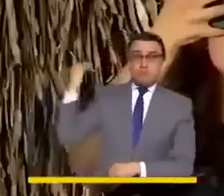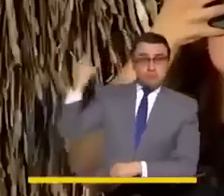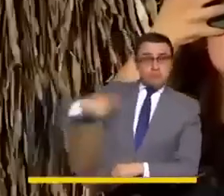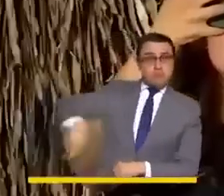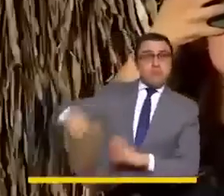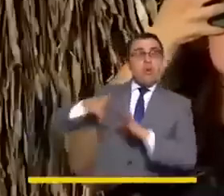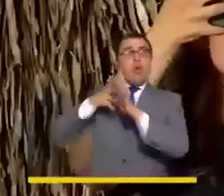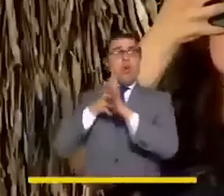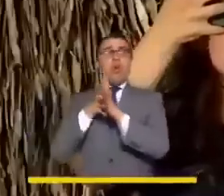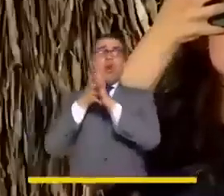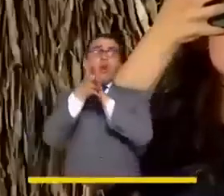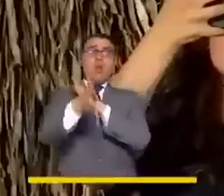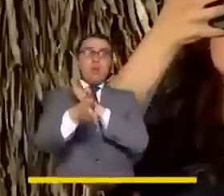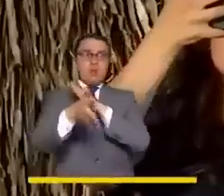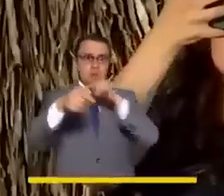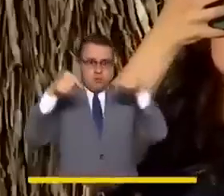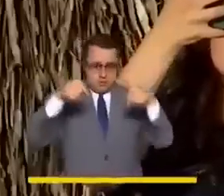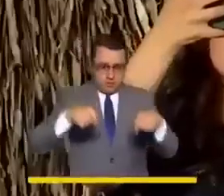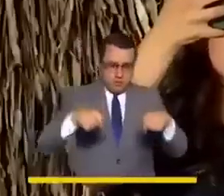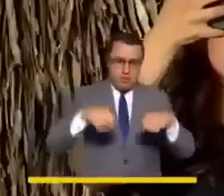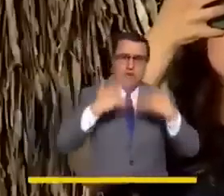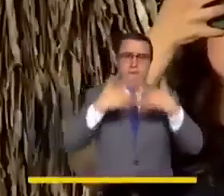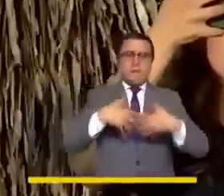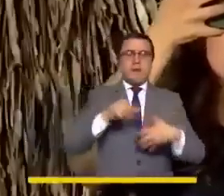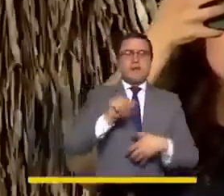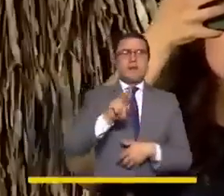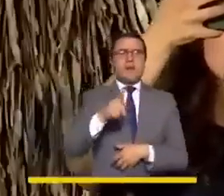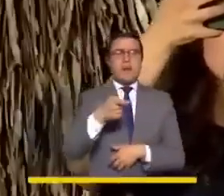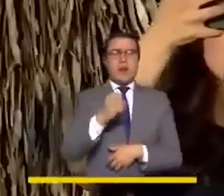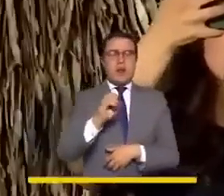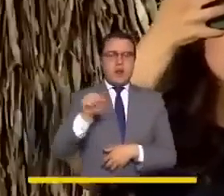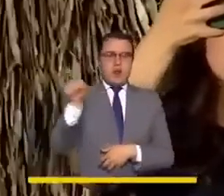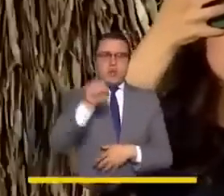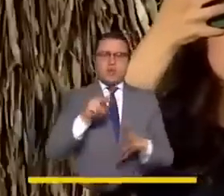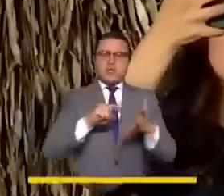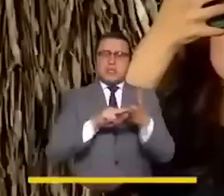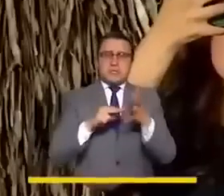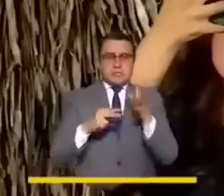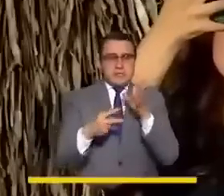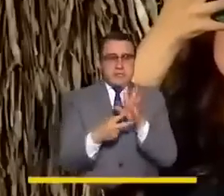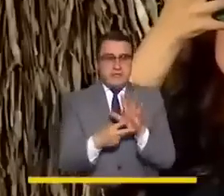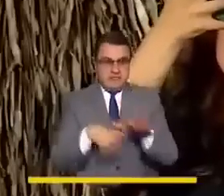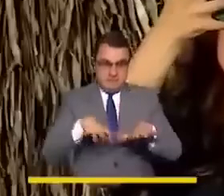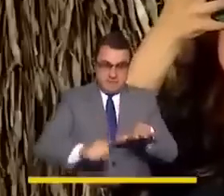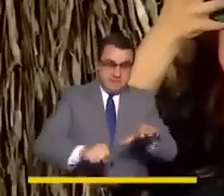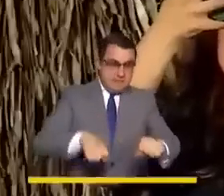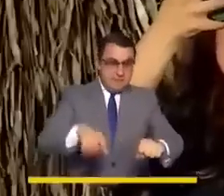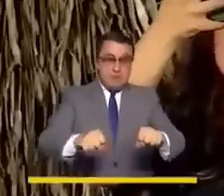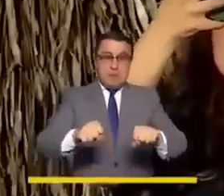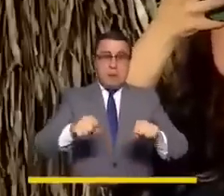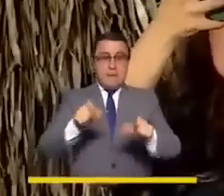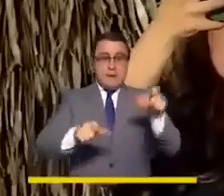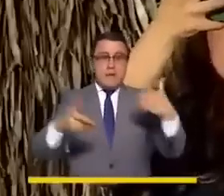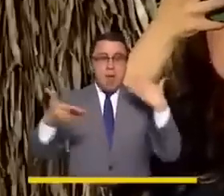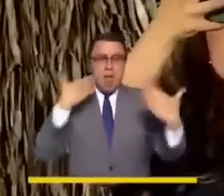¿acaso dijo que lo que había hecho Argos en realidad era una expropiación a miles de campesinos?